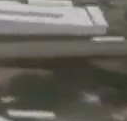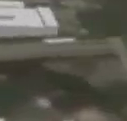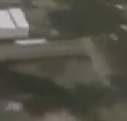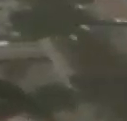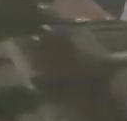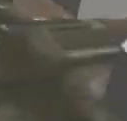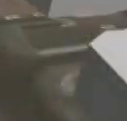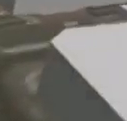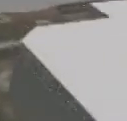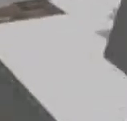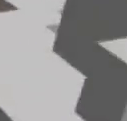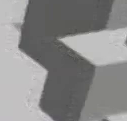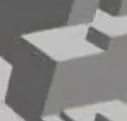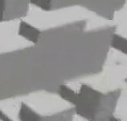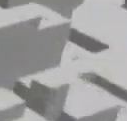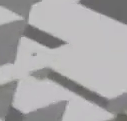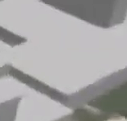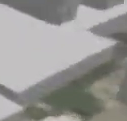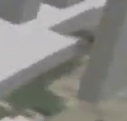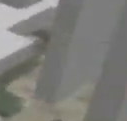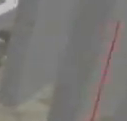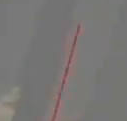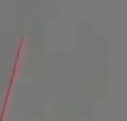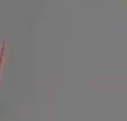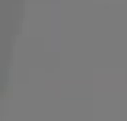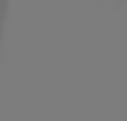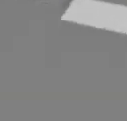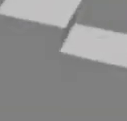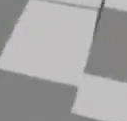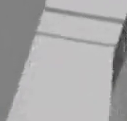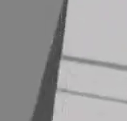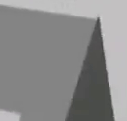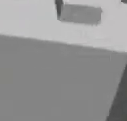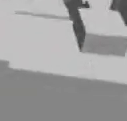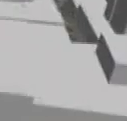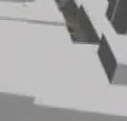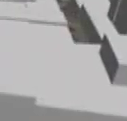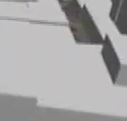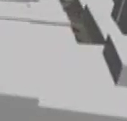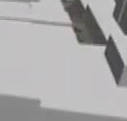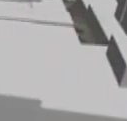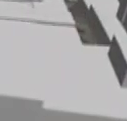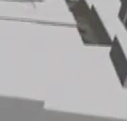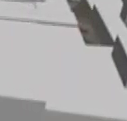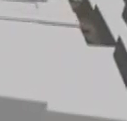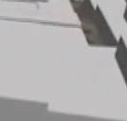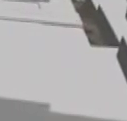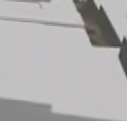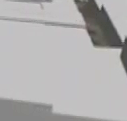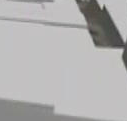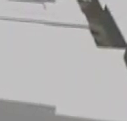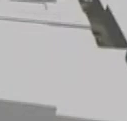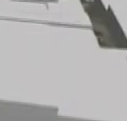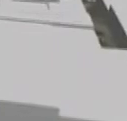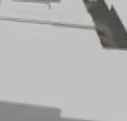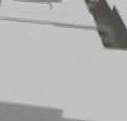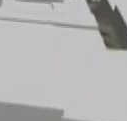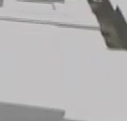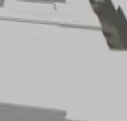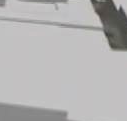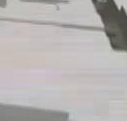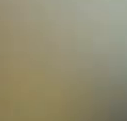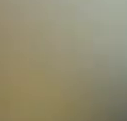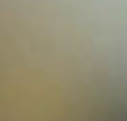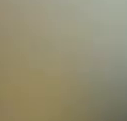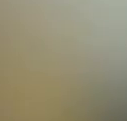su atención, y al escuchar la explosión los rodearon hasta que llegaron los organismos de seguridad y se los entregaron. Posteriormente,